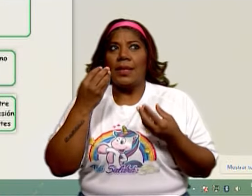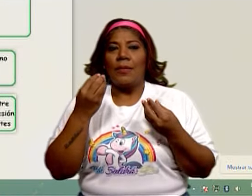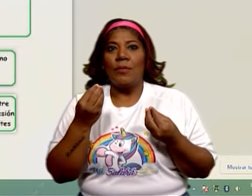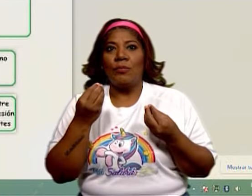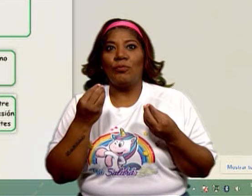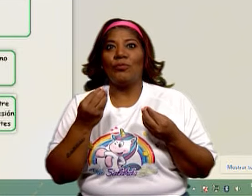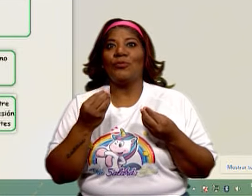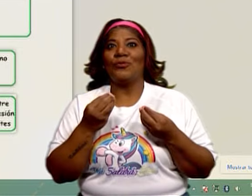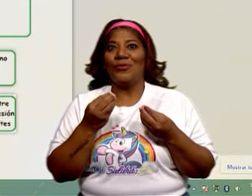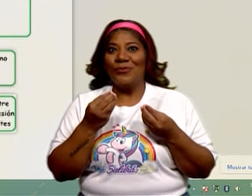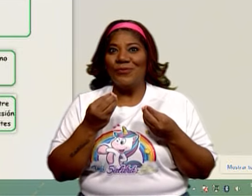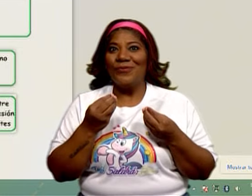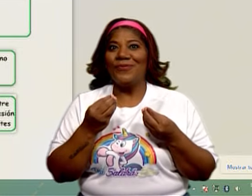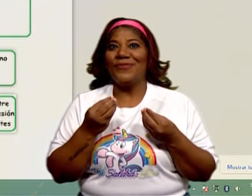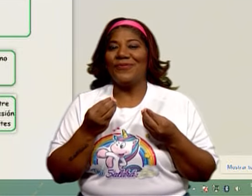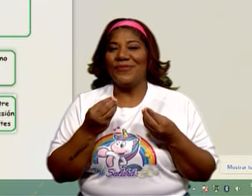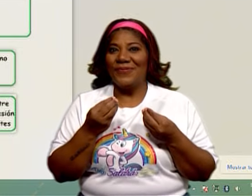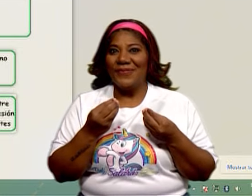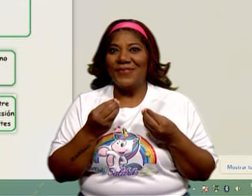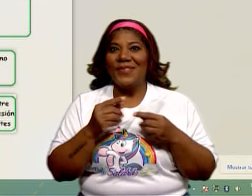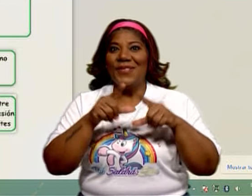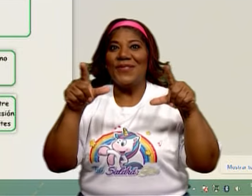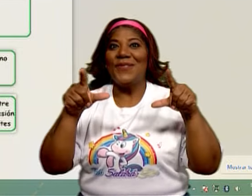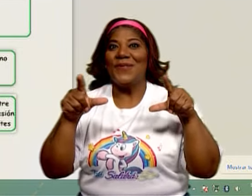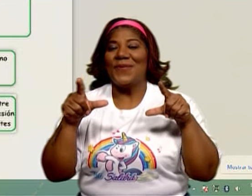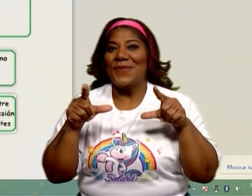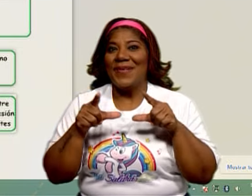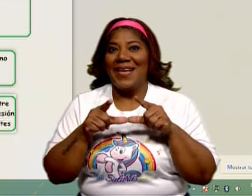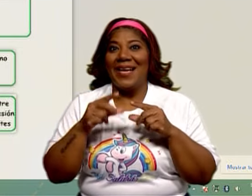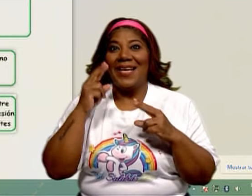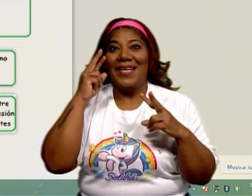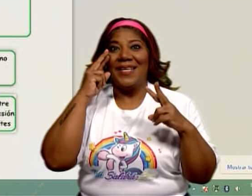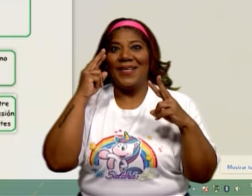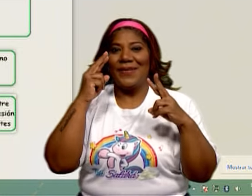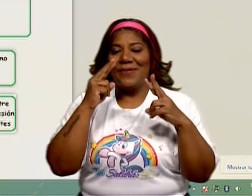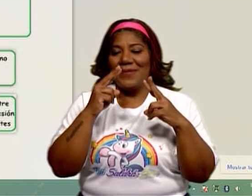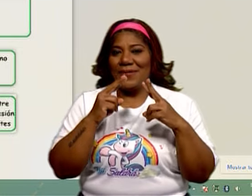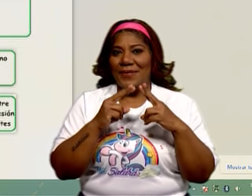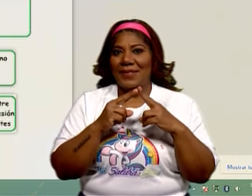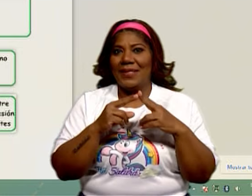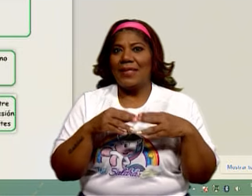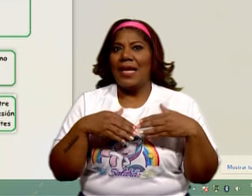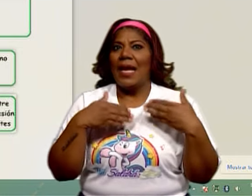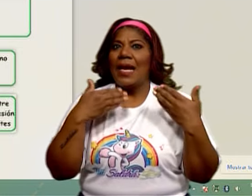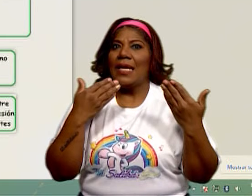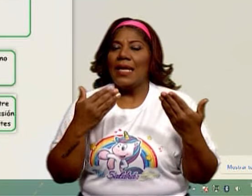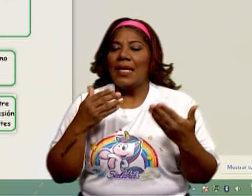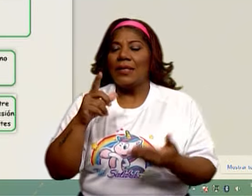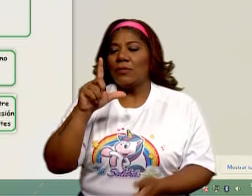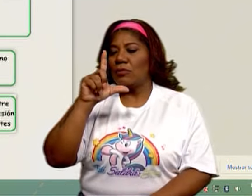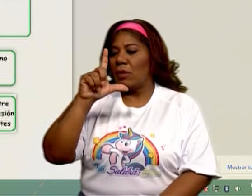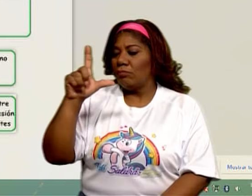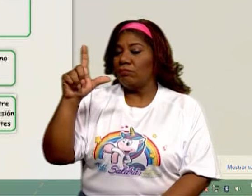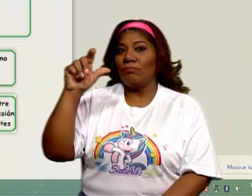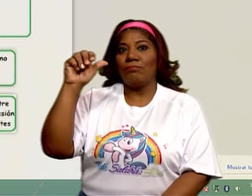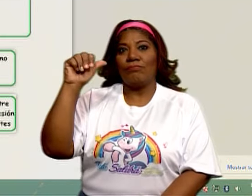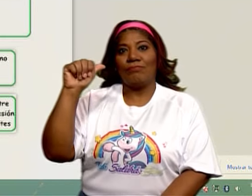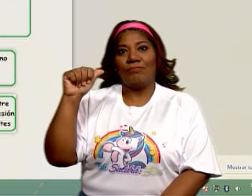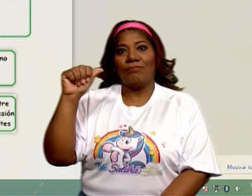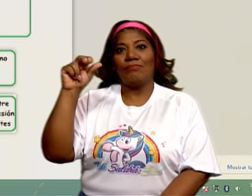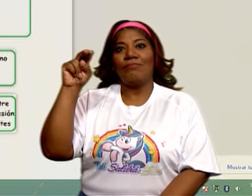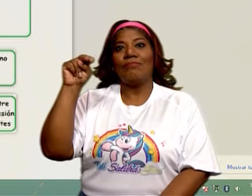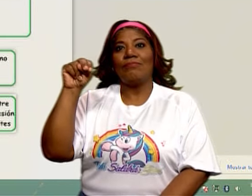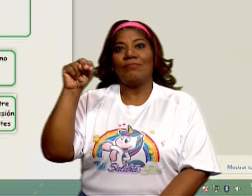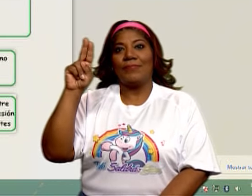varios relieves, ¿verdad? Así que ya debes tener más o menos noción de qué sería una llanura. Una llanura